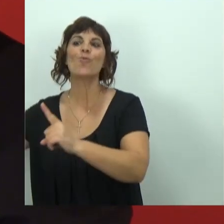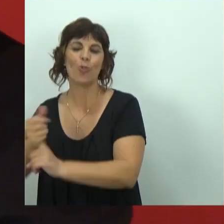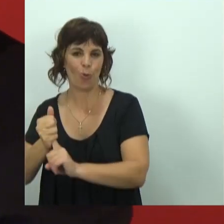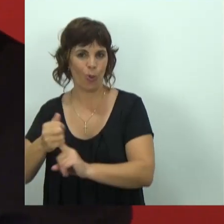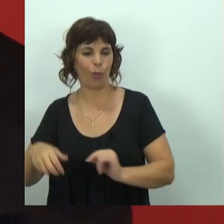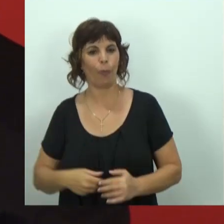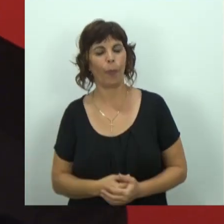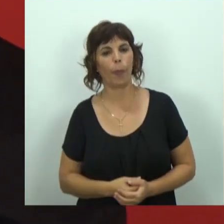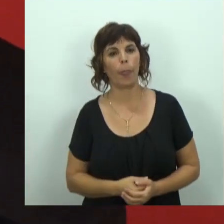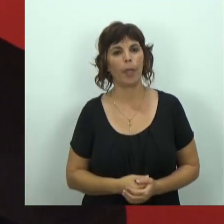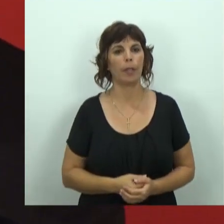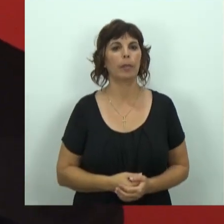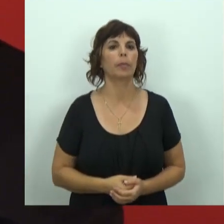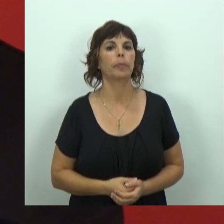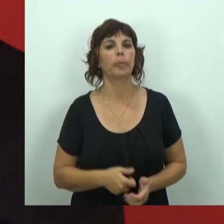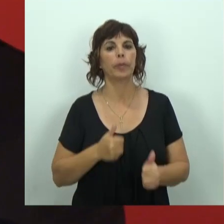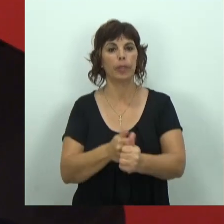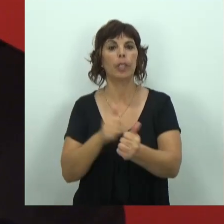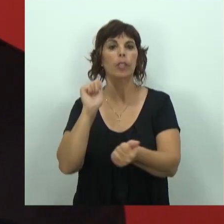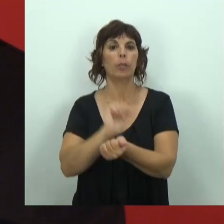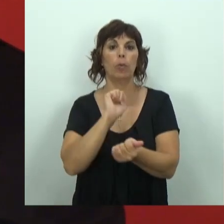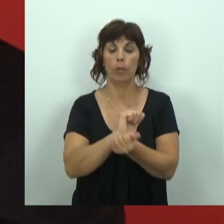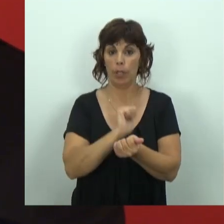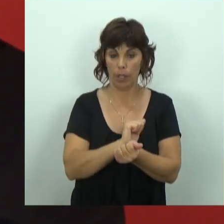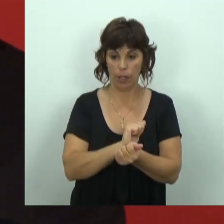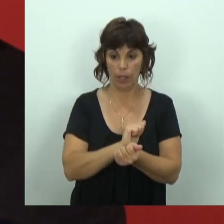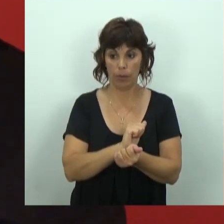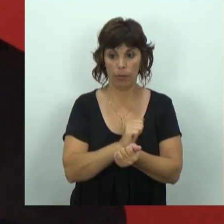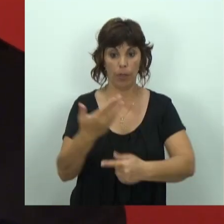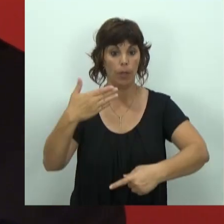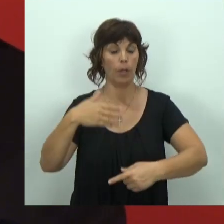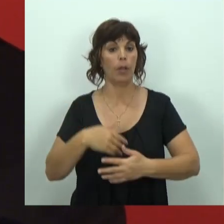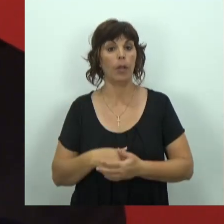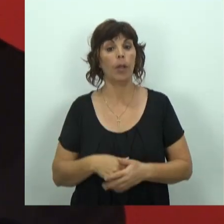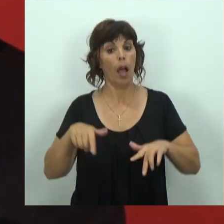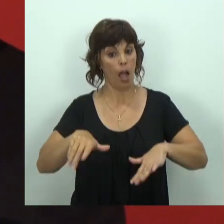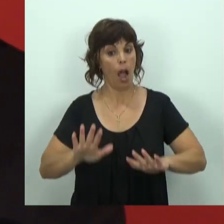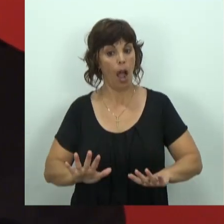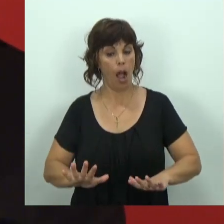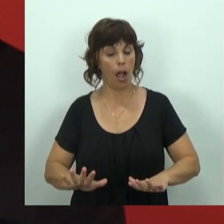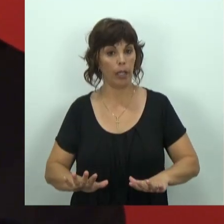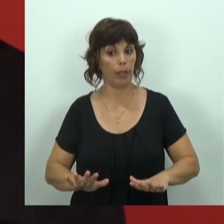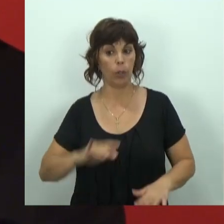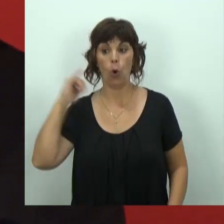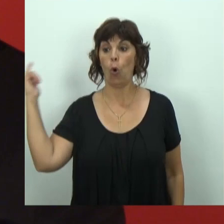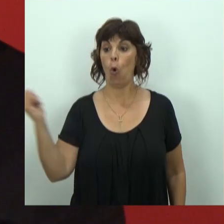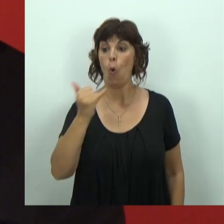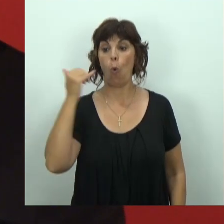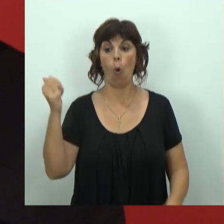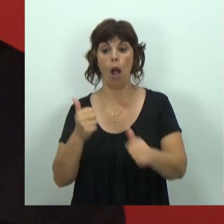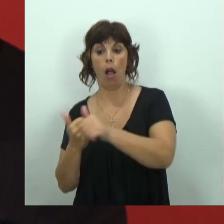Y Andrés estuvo presente cuando Juan, en el desierto, bautizando allí en el